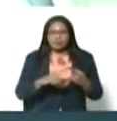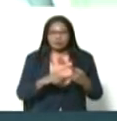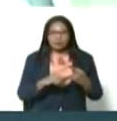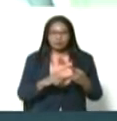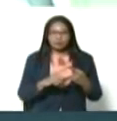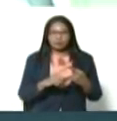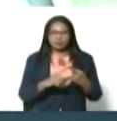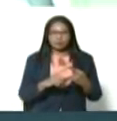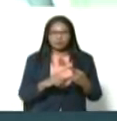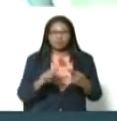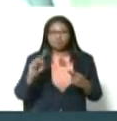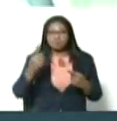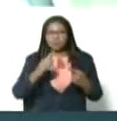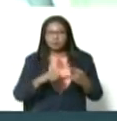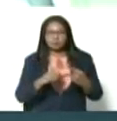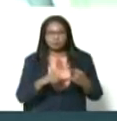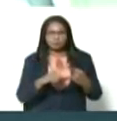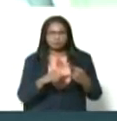En primer lugar,